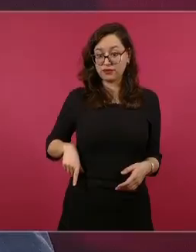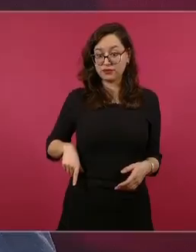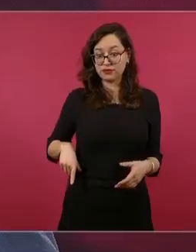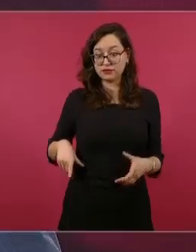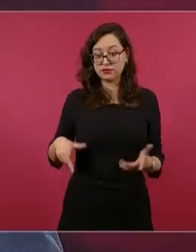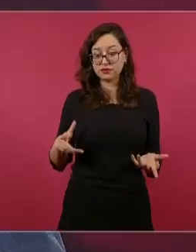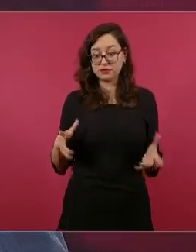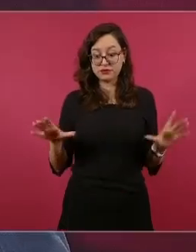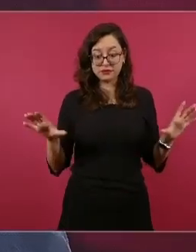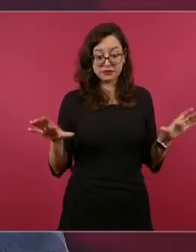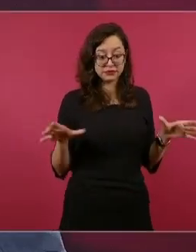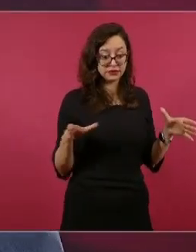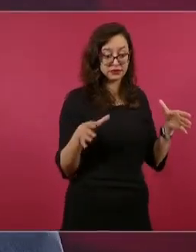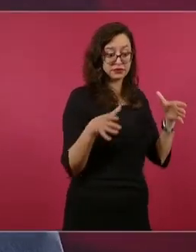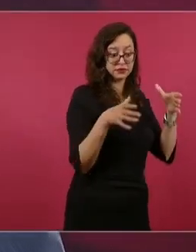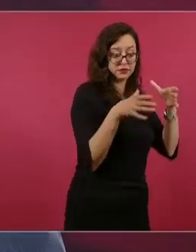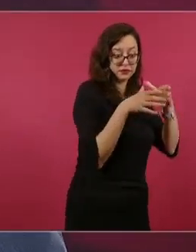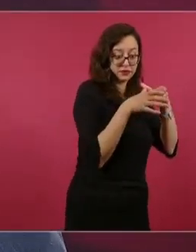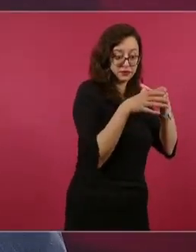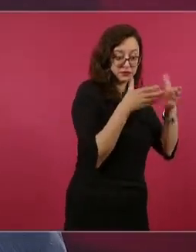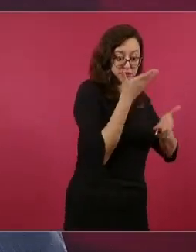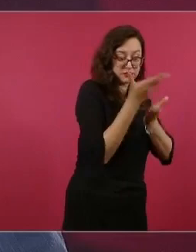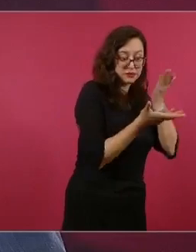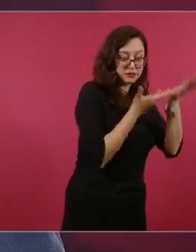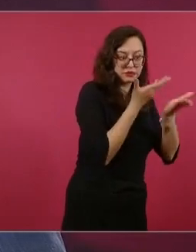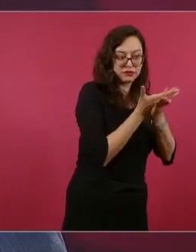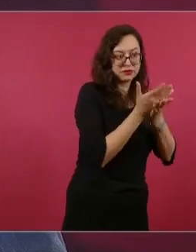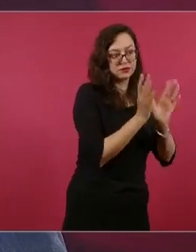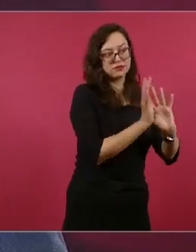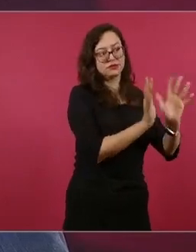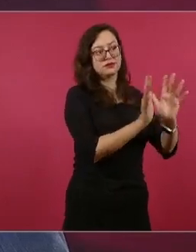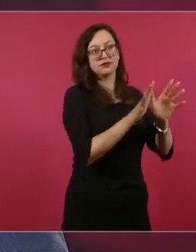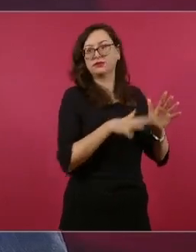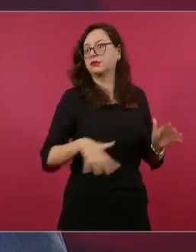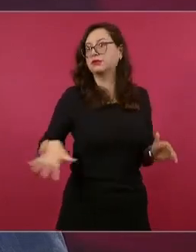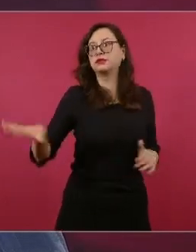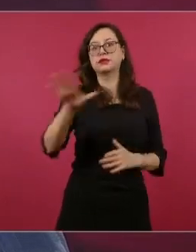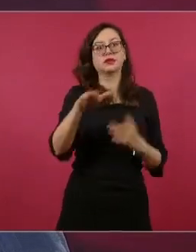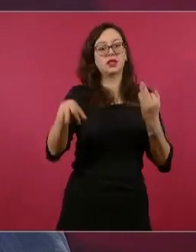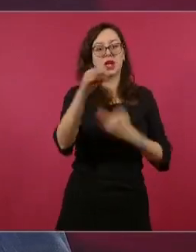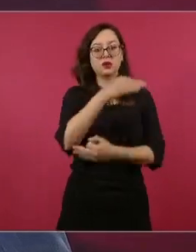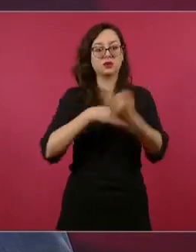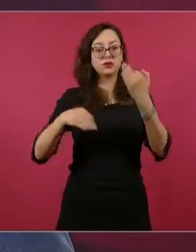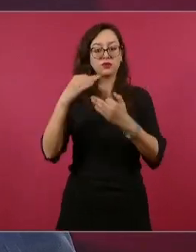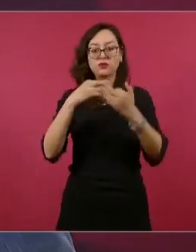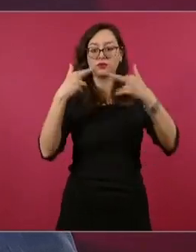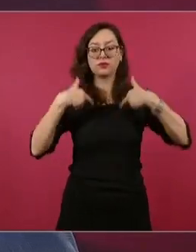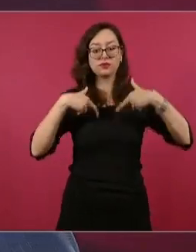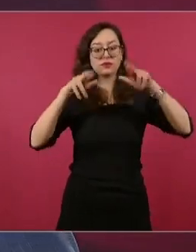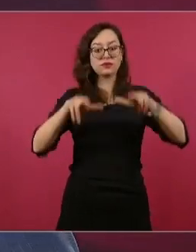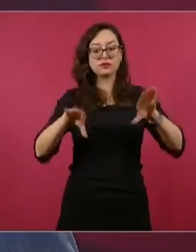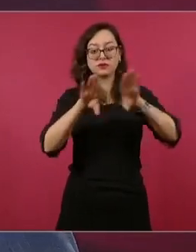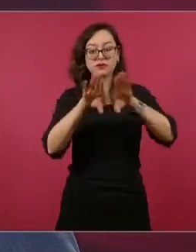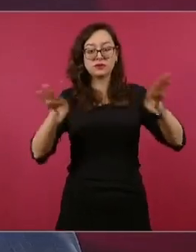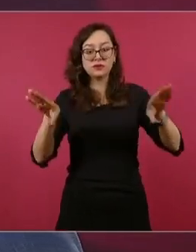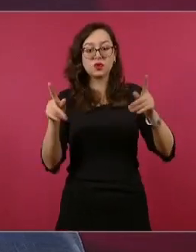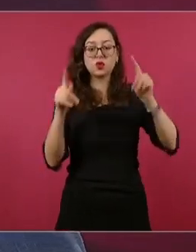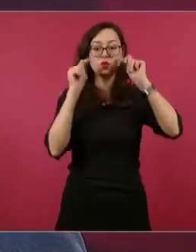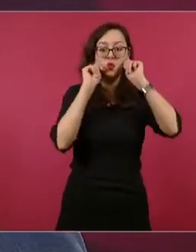que el gobierno represente a todos los mexicanos ricos y pobres